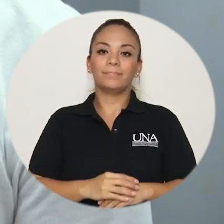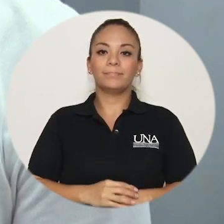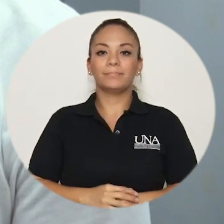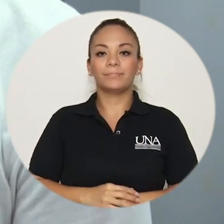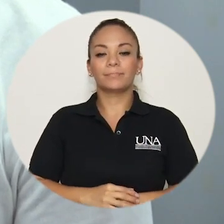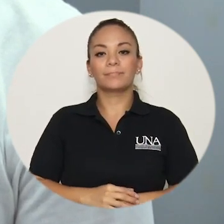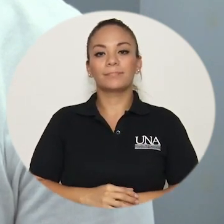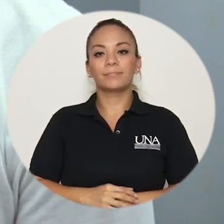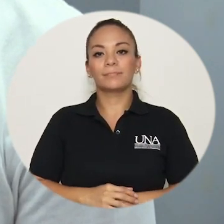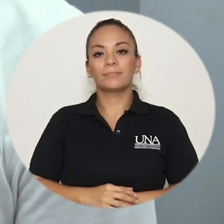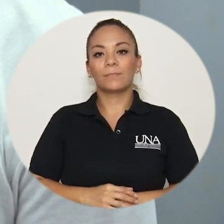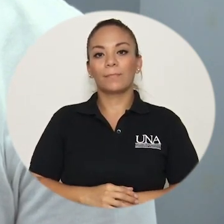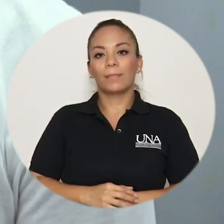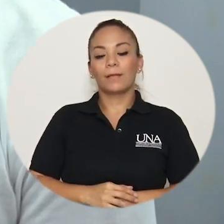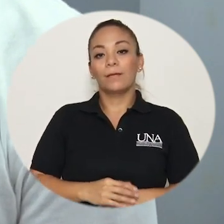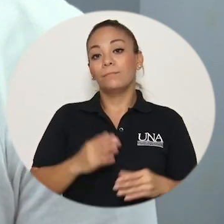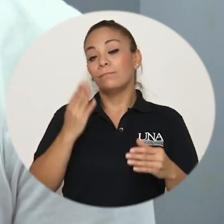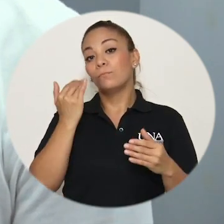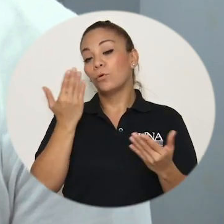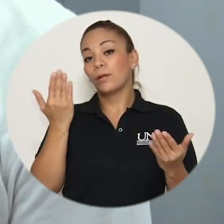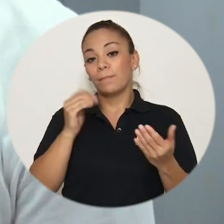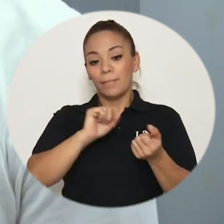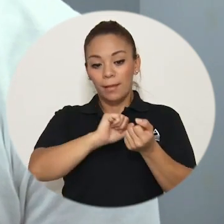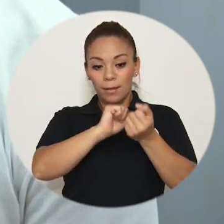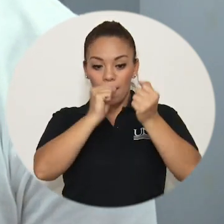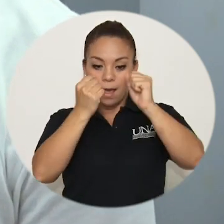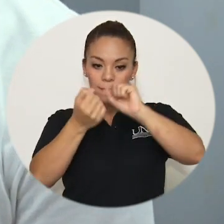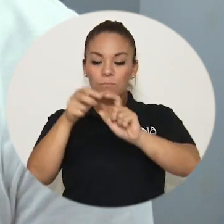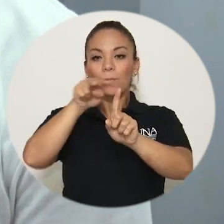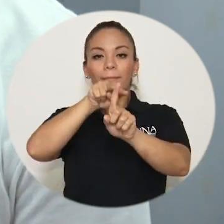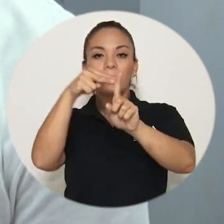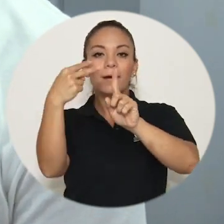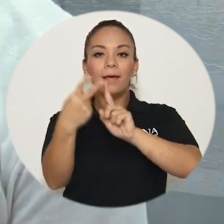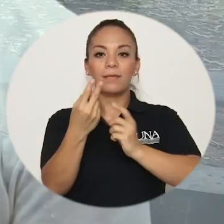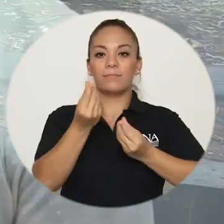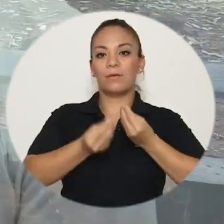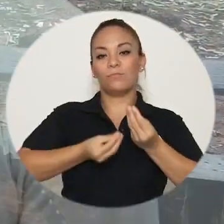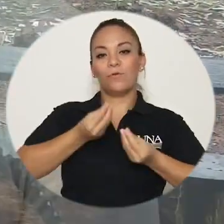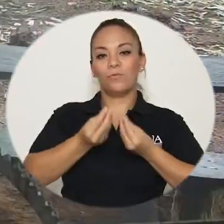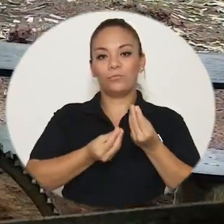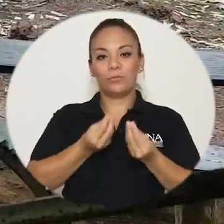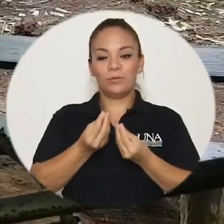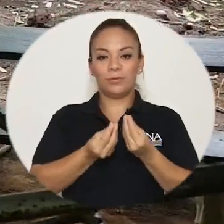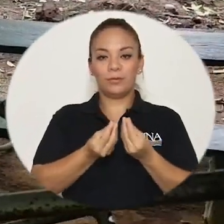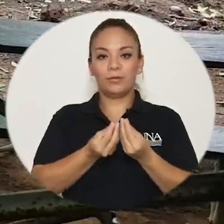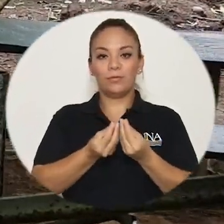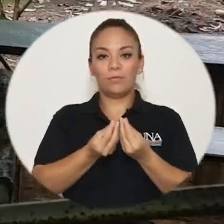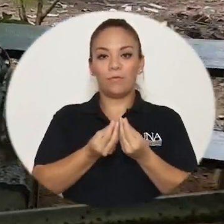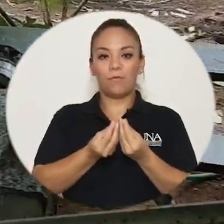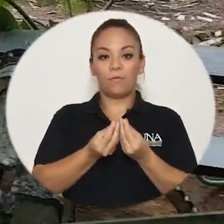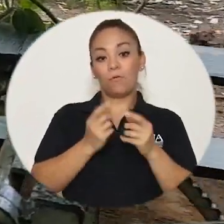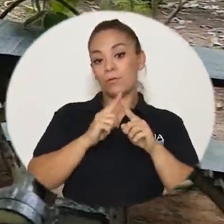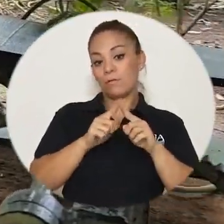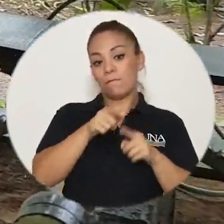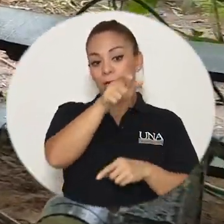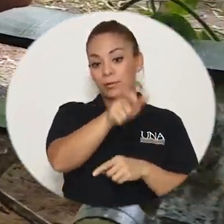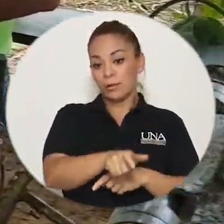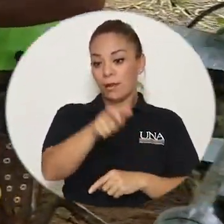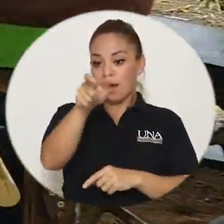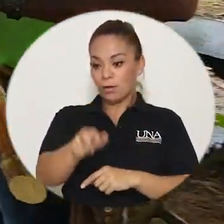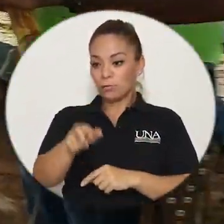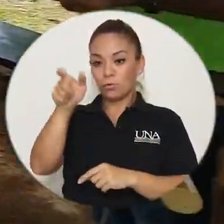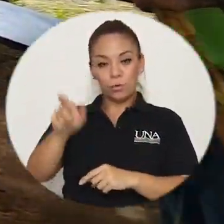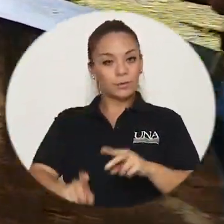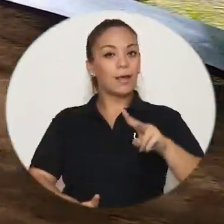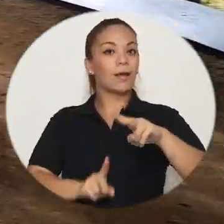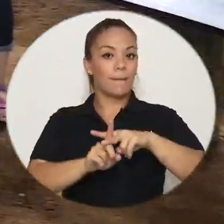por el cambio en lo que es el paradigma, digamos, productivo, en vista de actores que